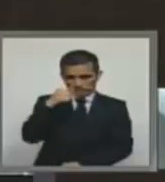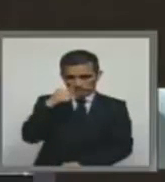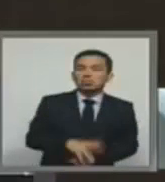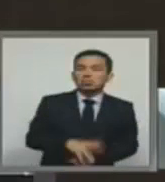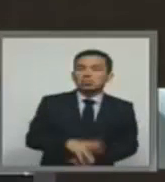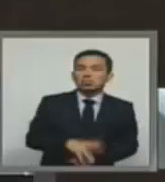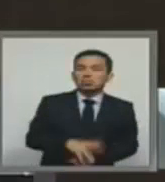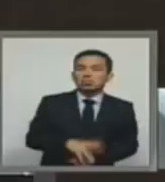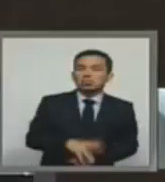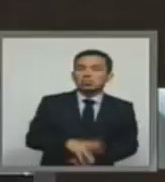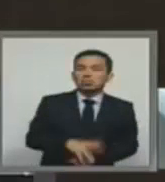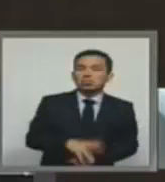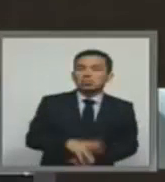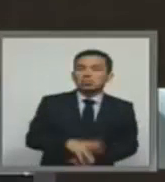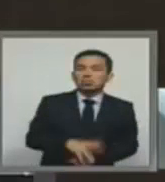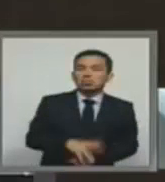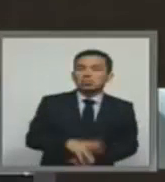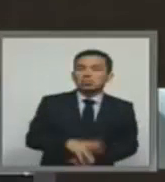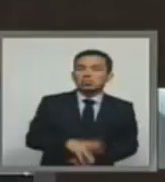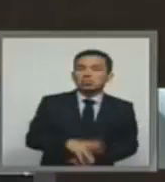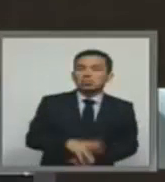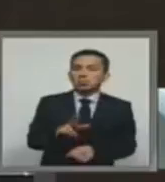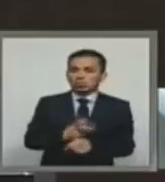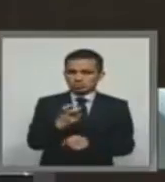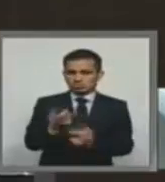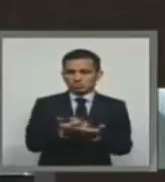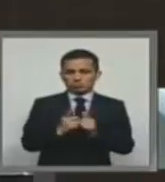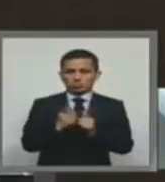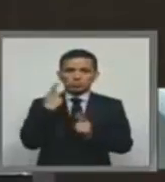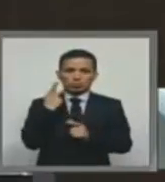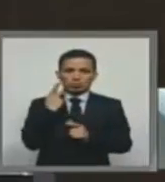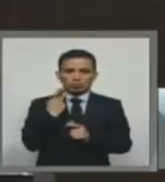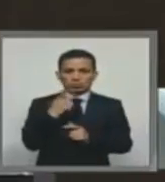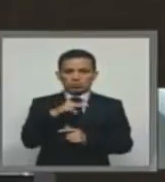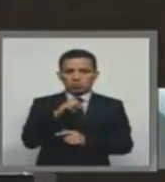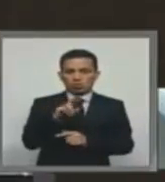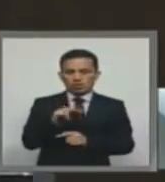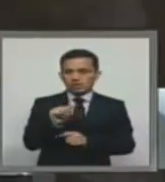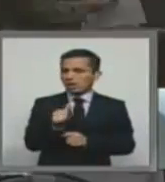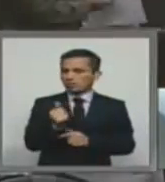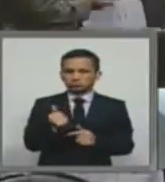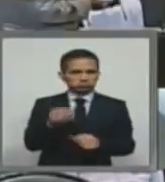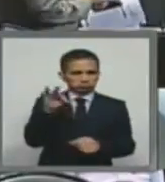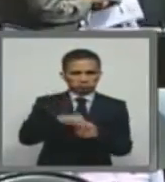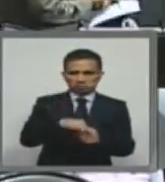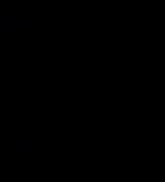ambiente. Es por ello que el Grupo Parlamentario de Morena votará en contra. Es cuanto.